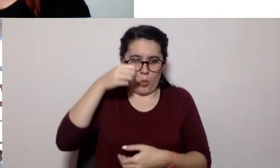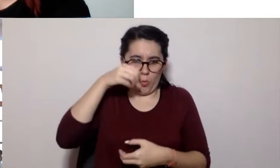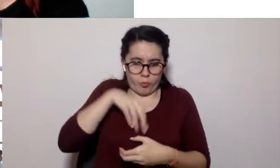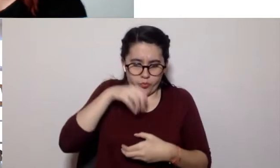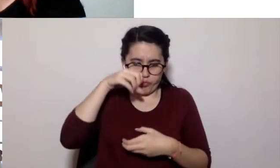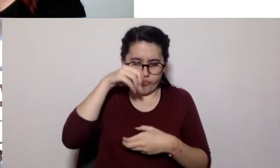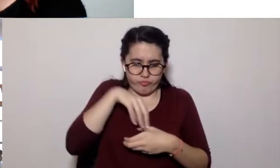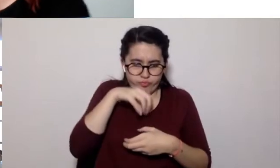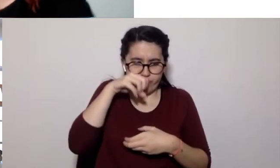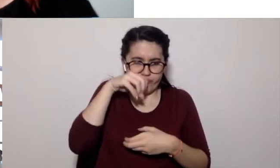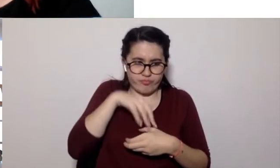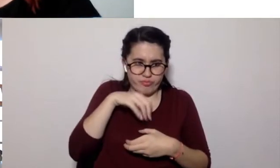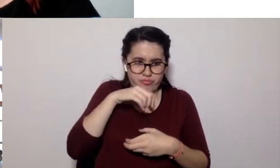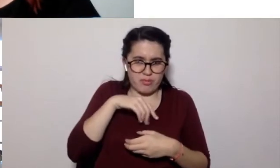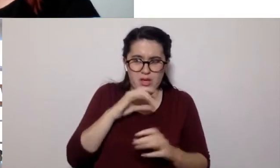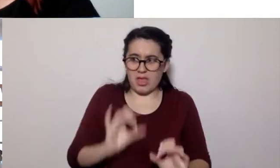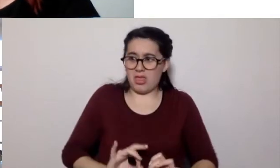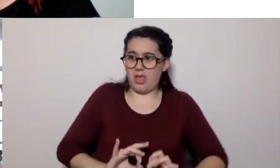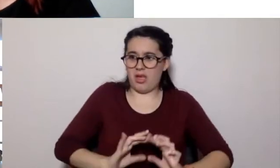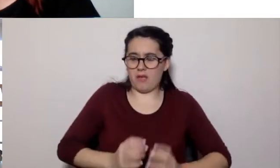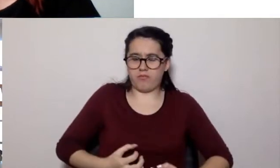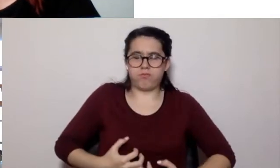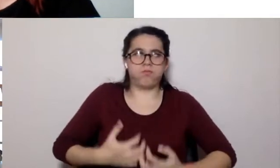otra manera, físicamente o